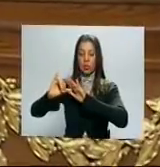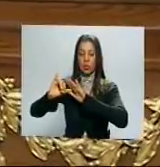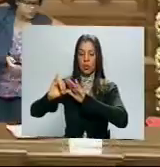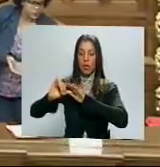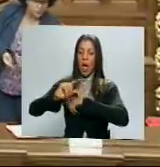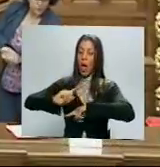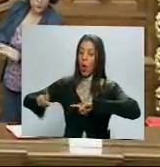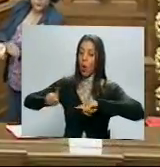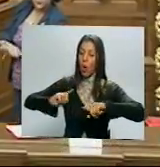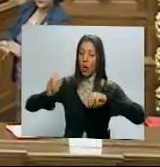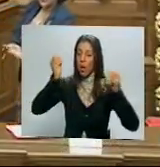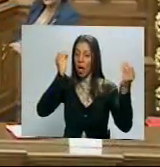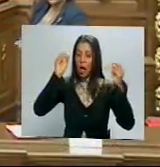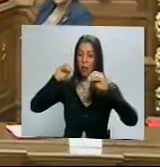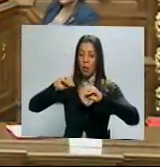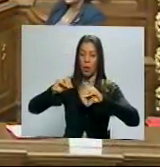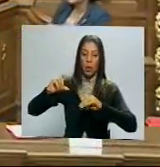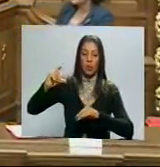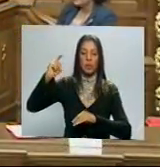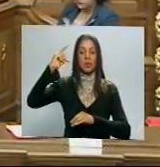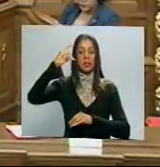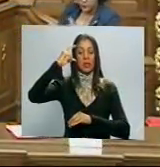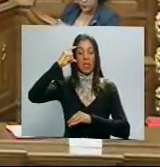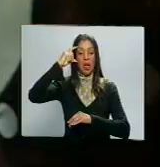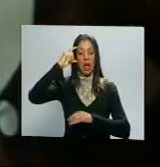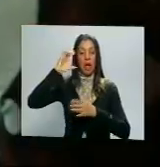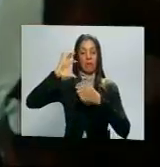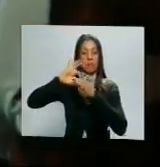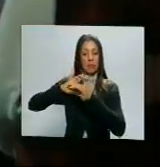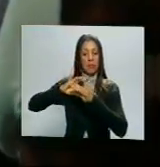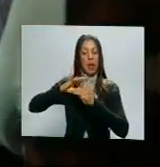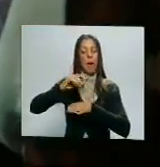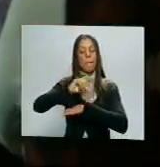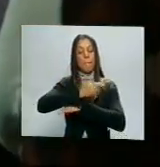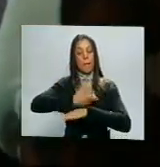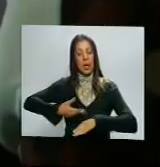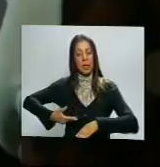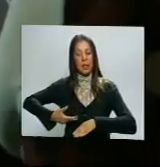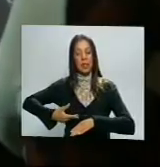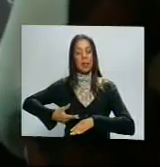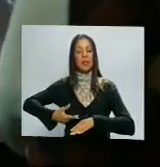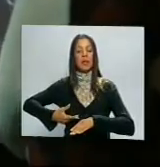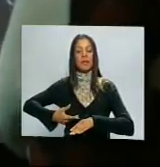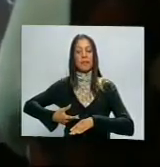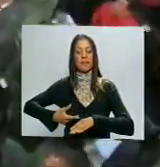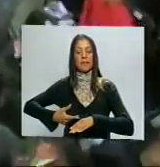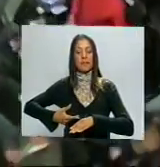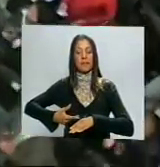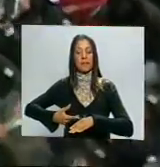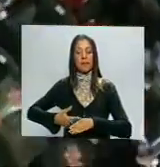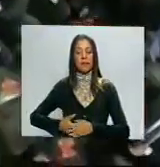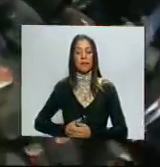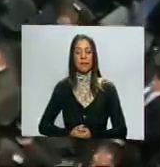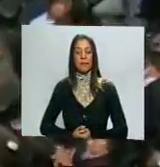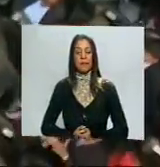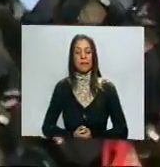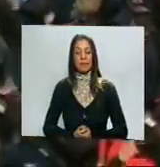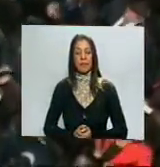coordine el día con el Ejecutivo Nacional, con el presidente.